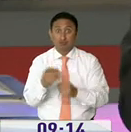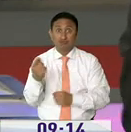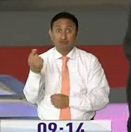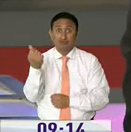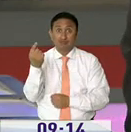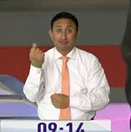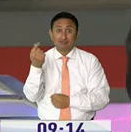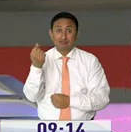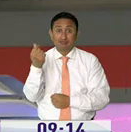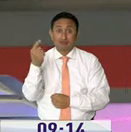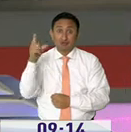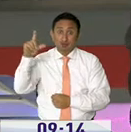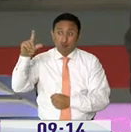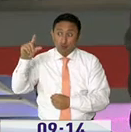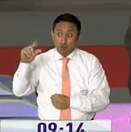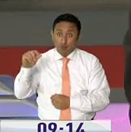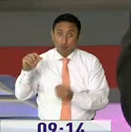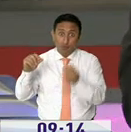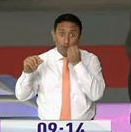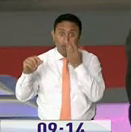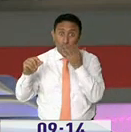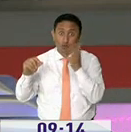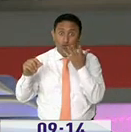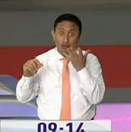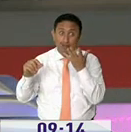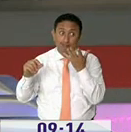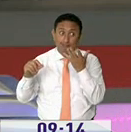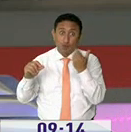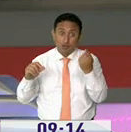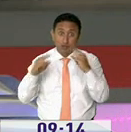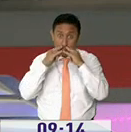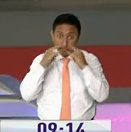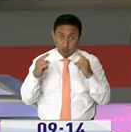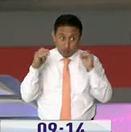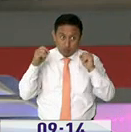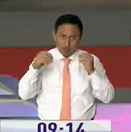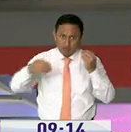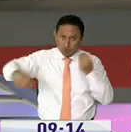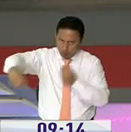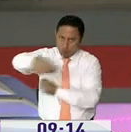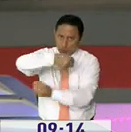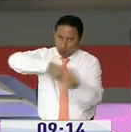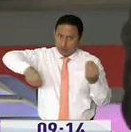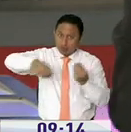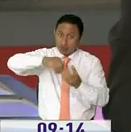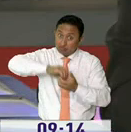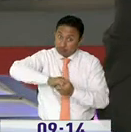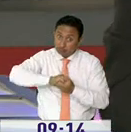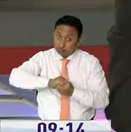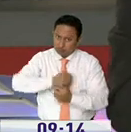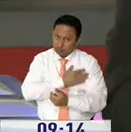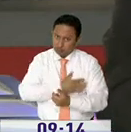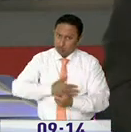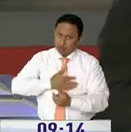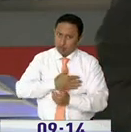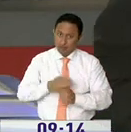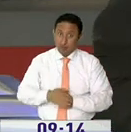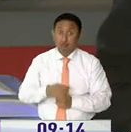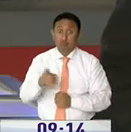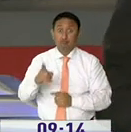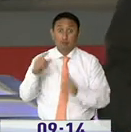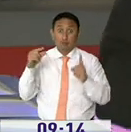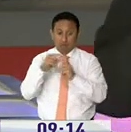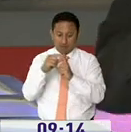esto y se les está acabando la papa. Entonces, los que más tienen, compartamos, seamos solidarios, por favor. Esa palabra debe